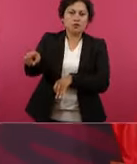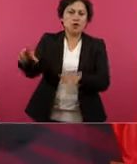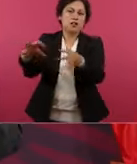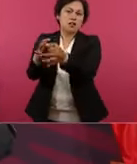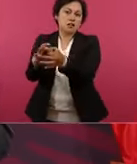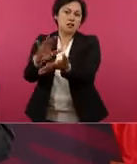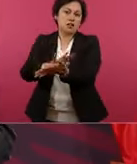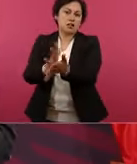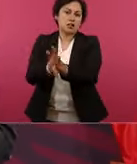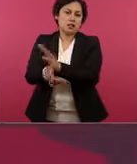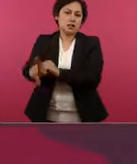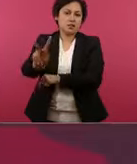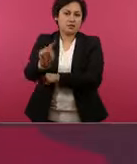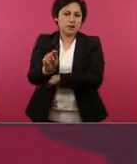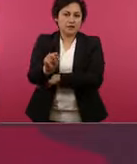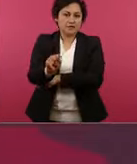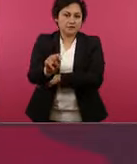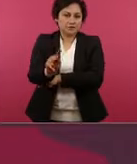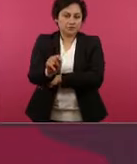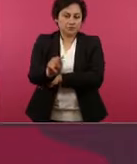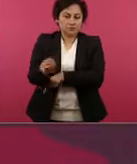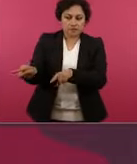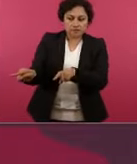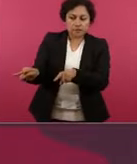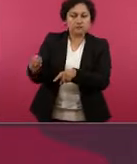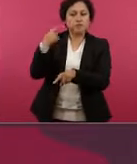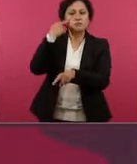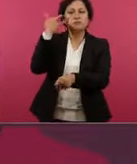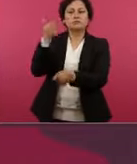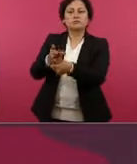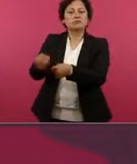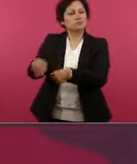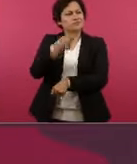televisora por el rating.